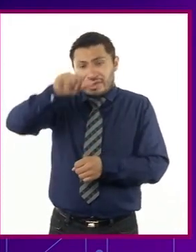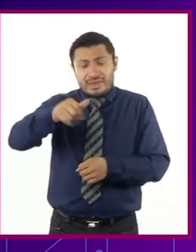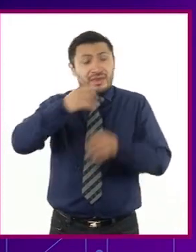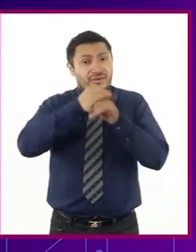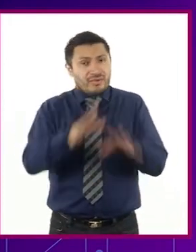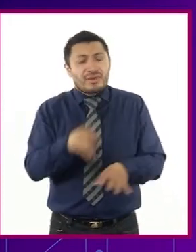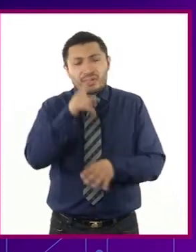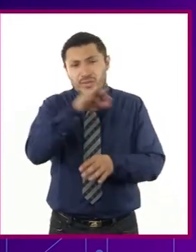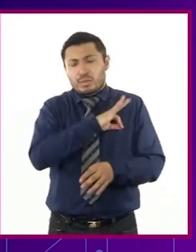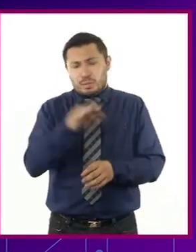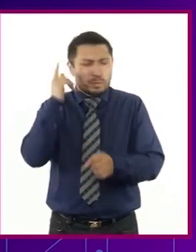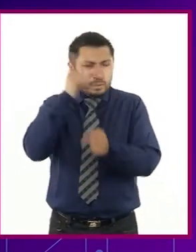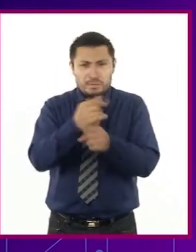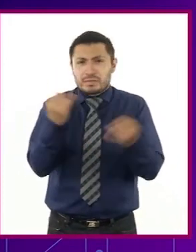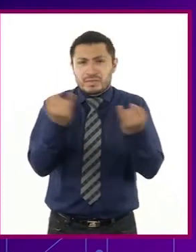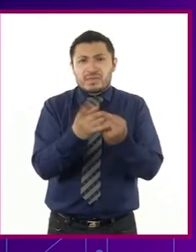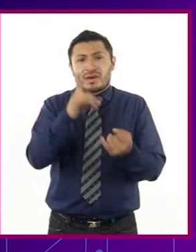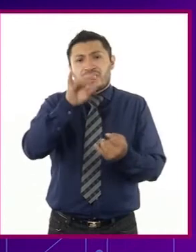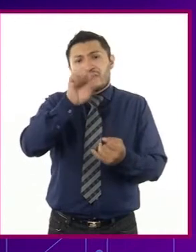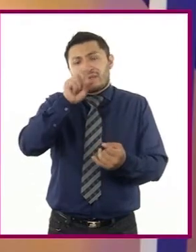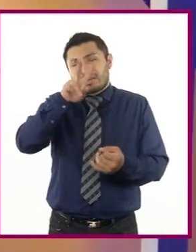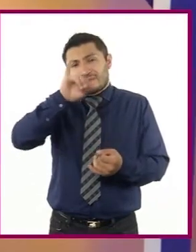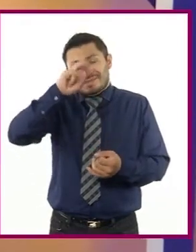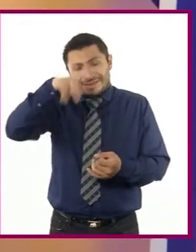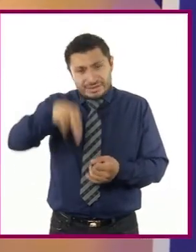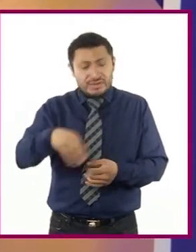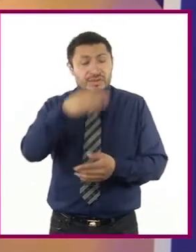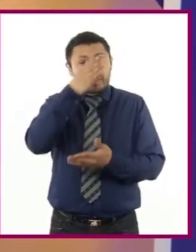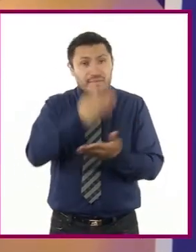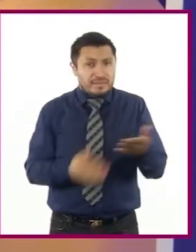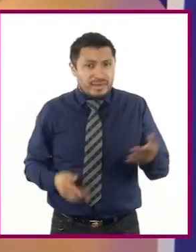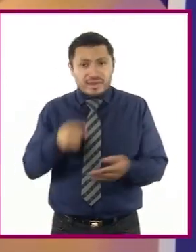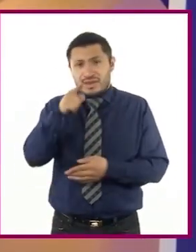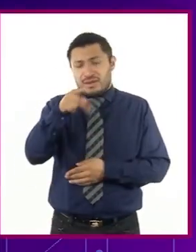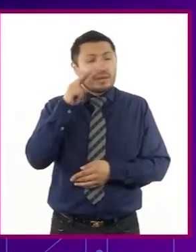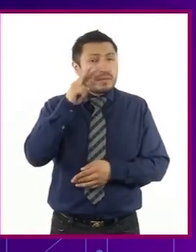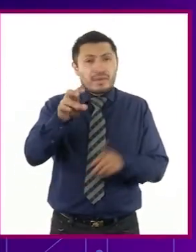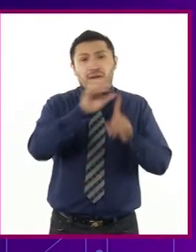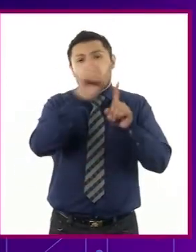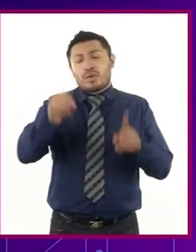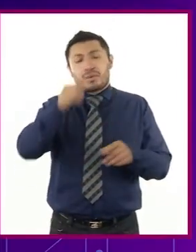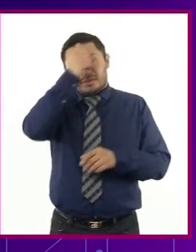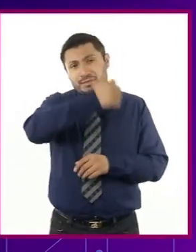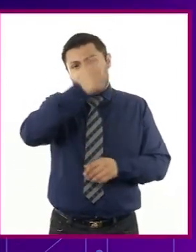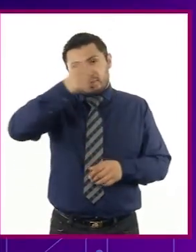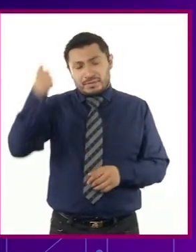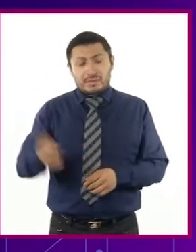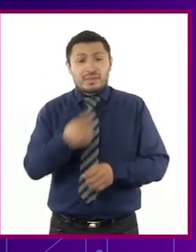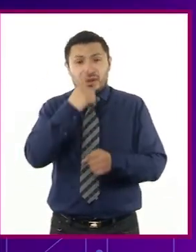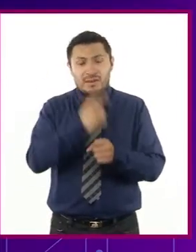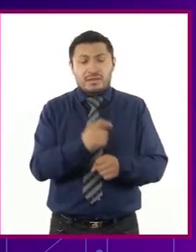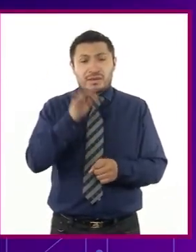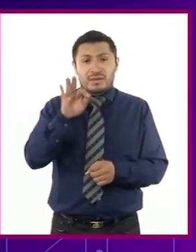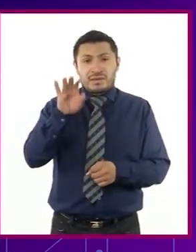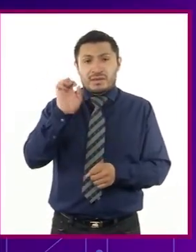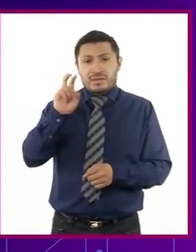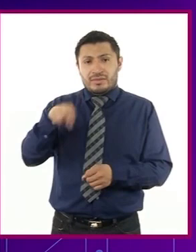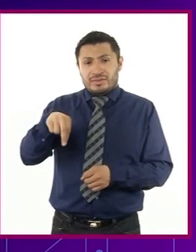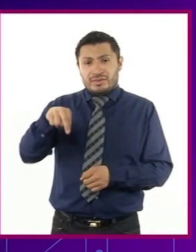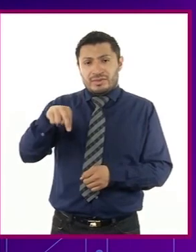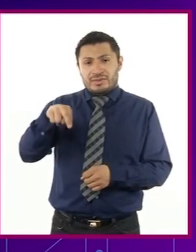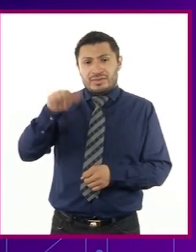posible calcular también la desviación media. Siguiendo el orden de la tabla, el primer alumno es Fernando y